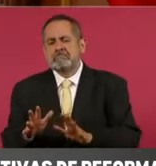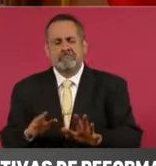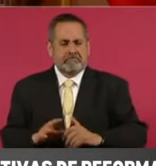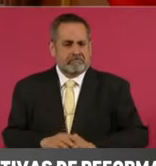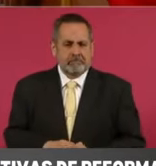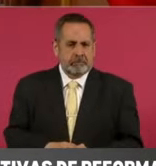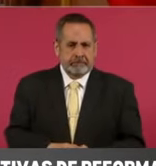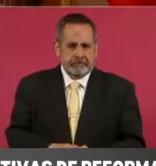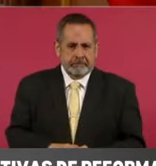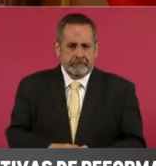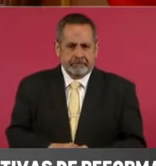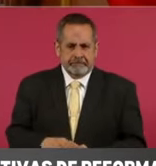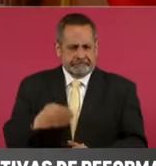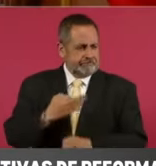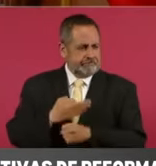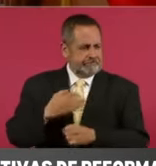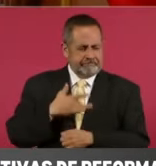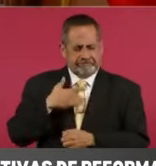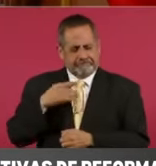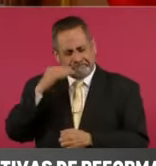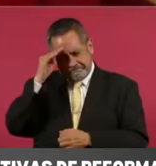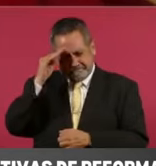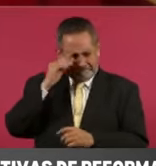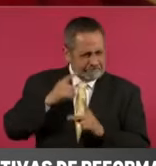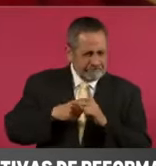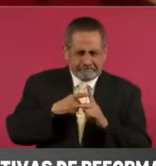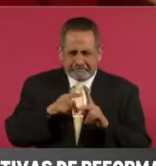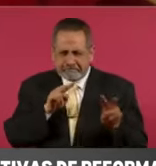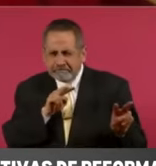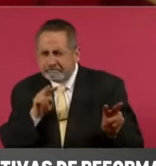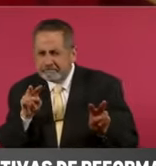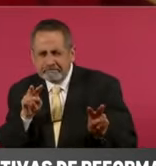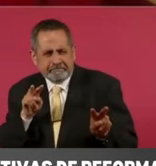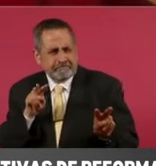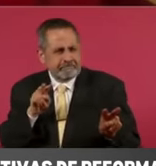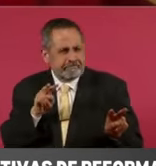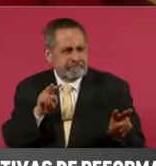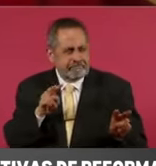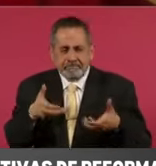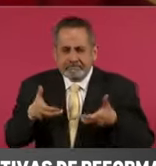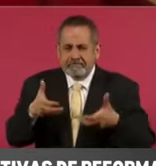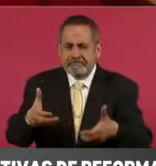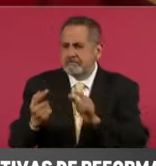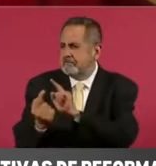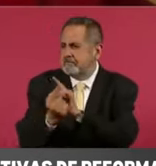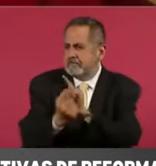hasta donde alcanzamos a ver y a oír en la calle.